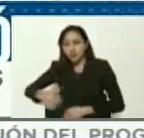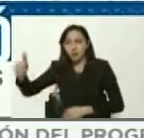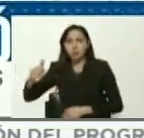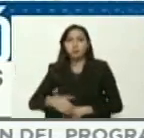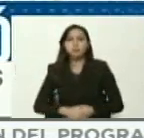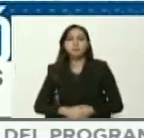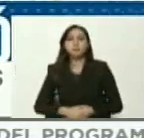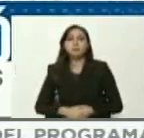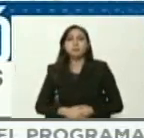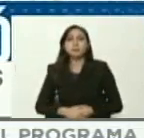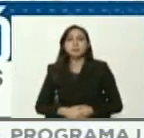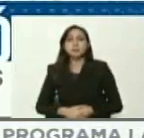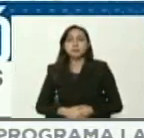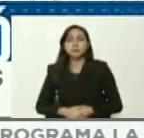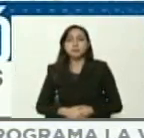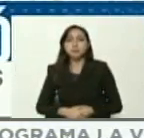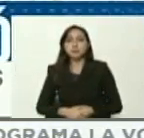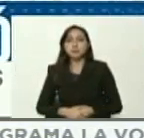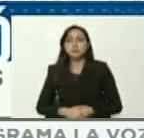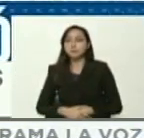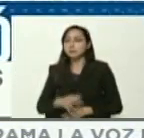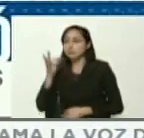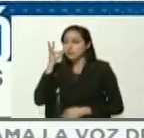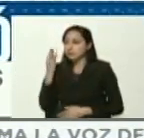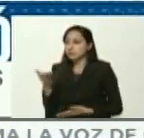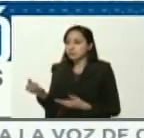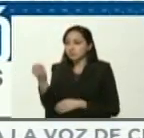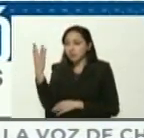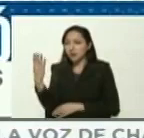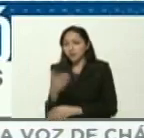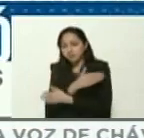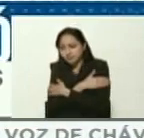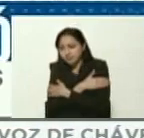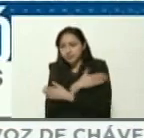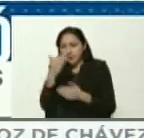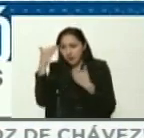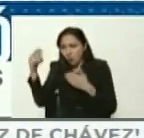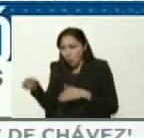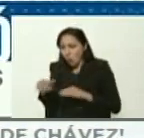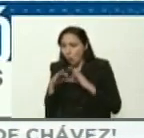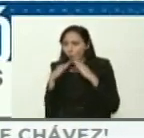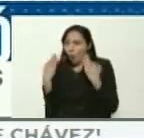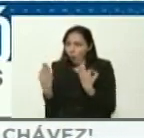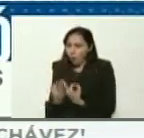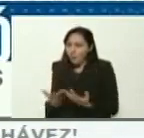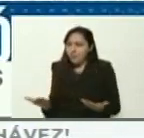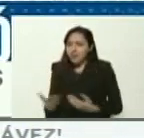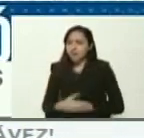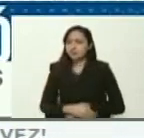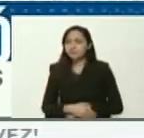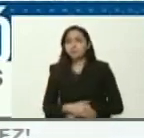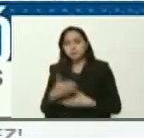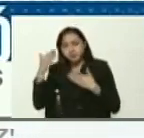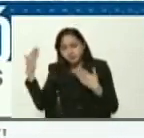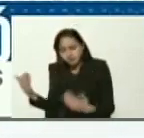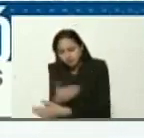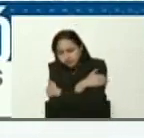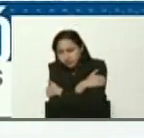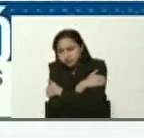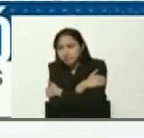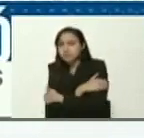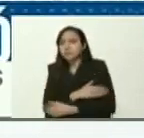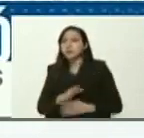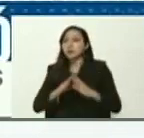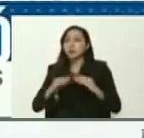Ante cada problema que nos surja. Angélica, dale un abrazo y un saludo a tu familia. Un abrazo y un saludo